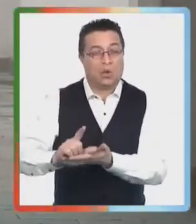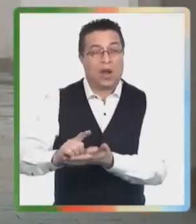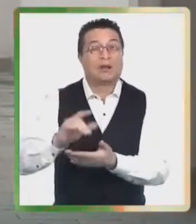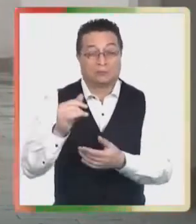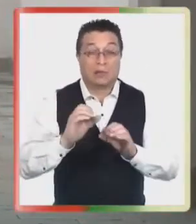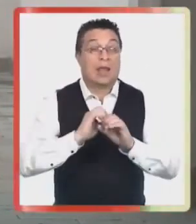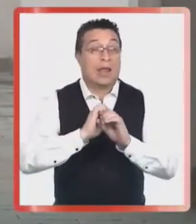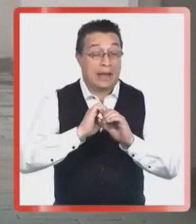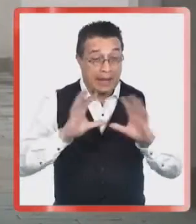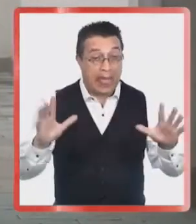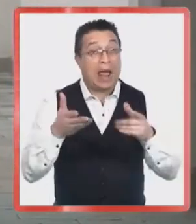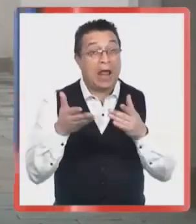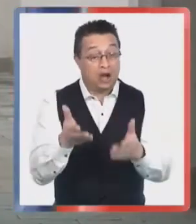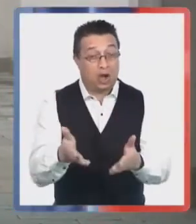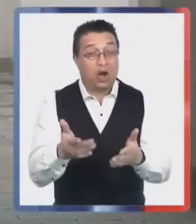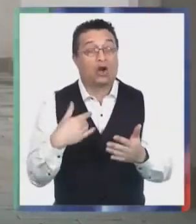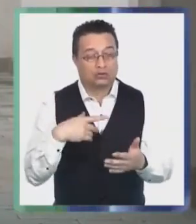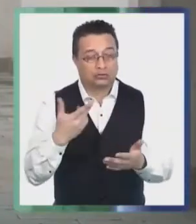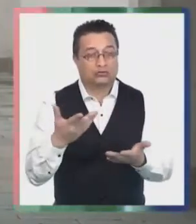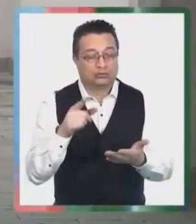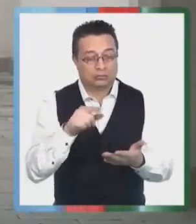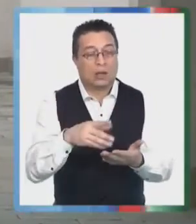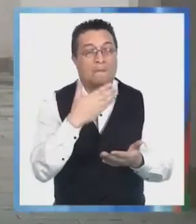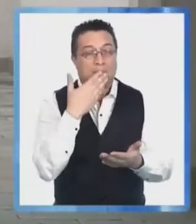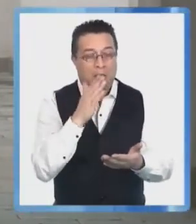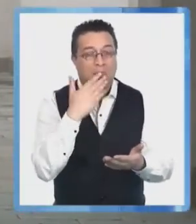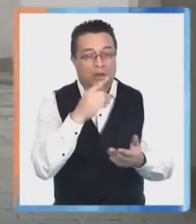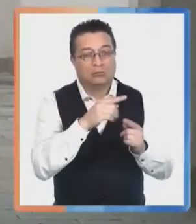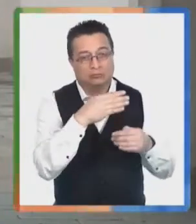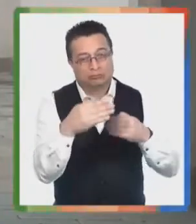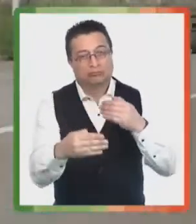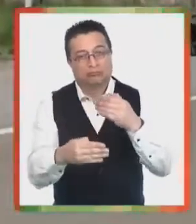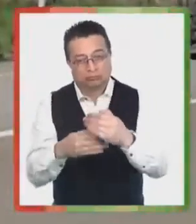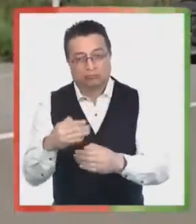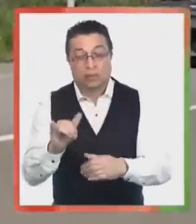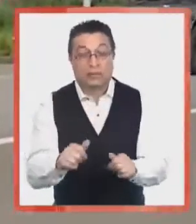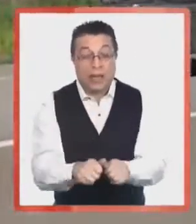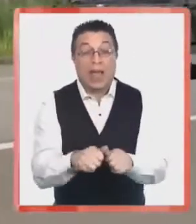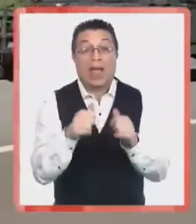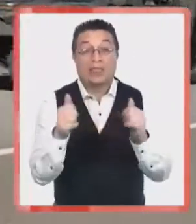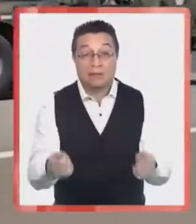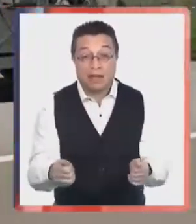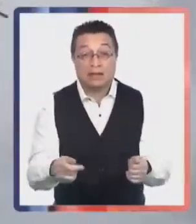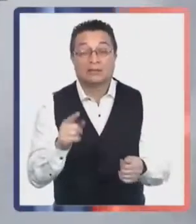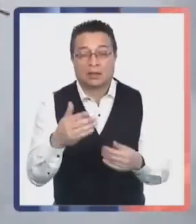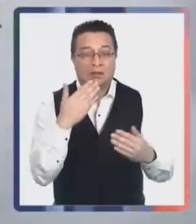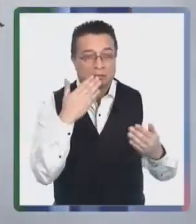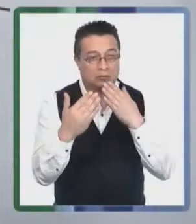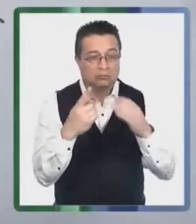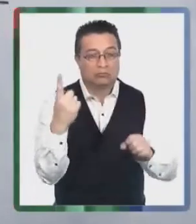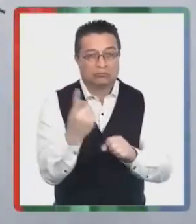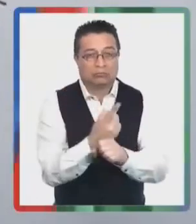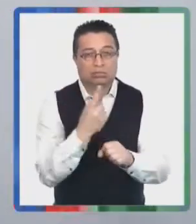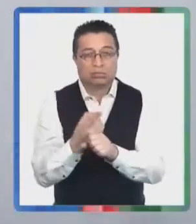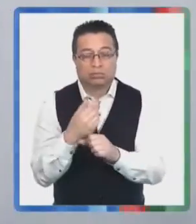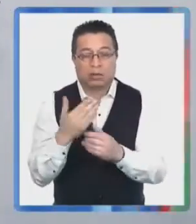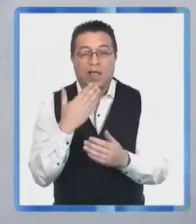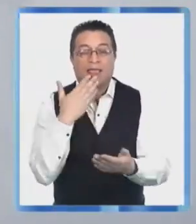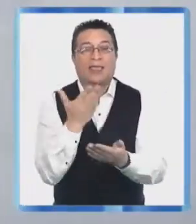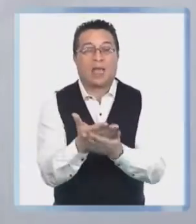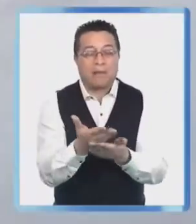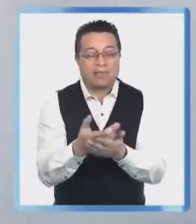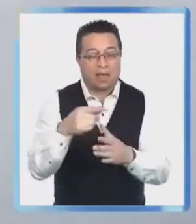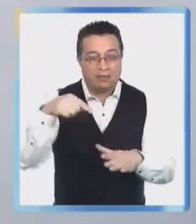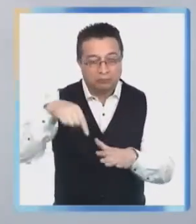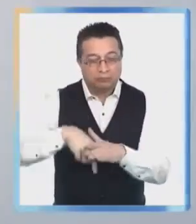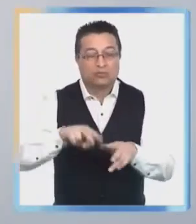donde claramente se ha ido mejorando paulatinamente, y además en el diálogo que se ha entablado respecto a las demandas de fondo